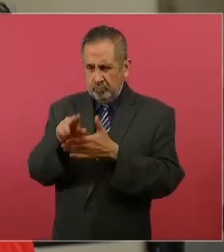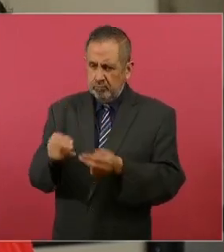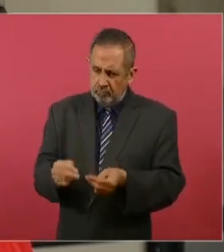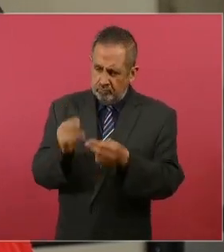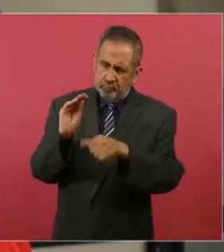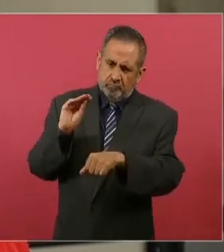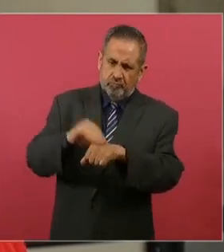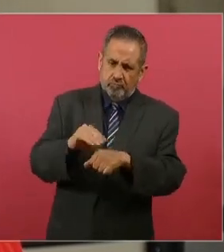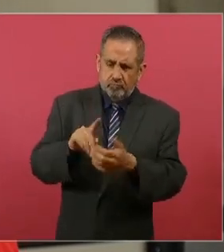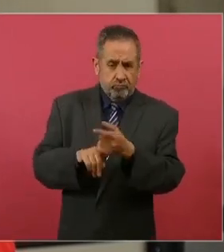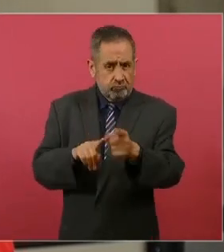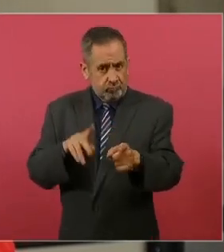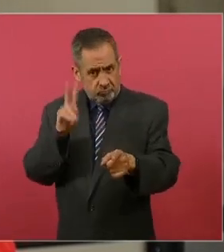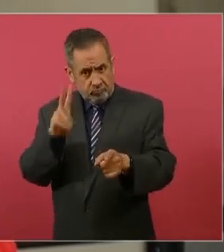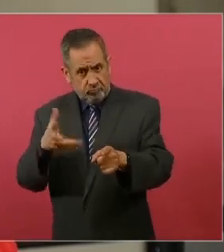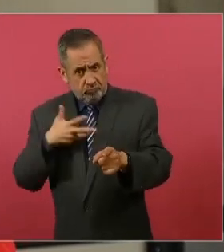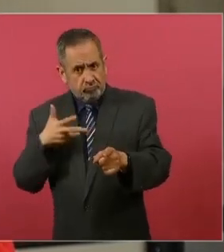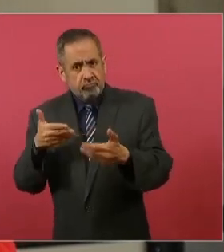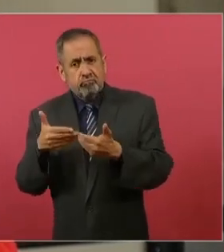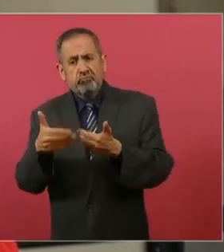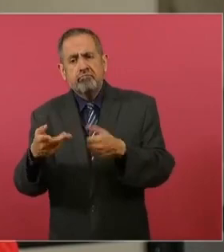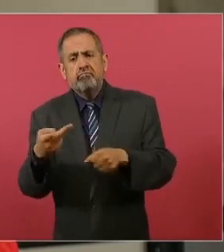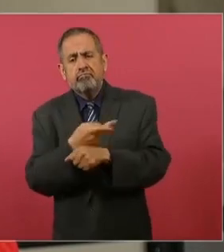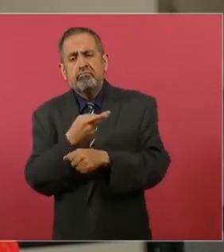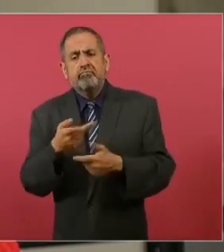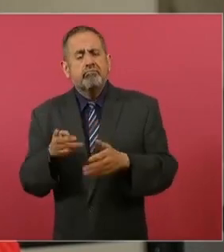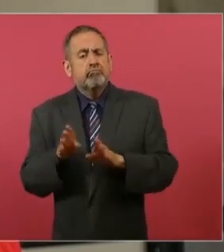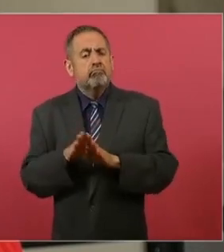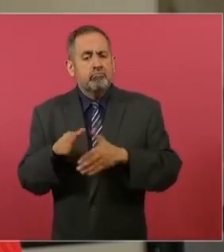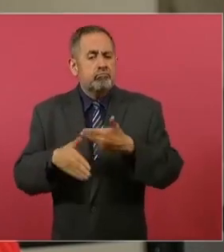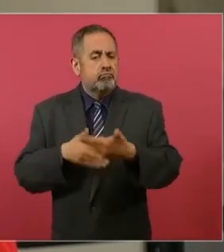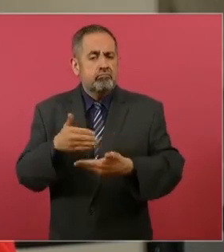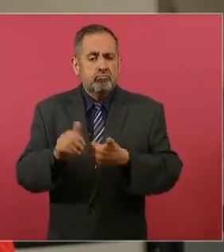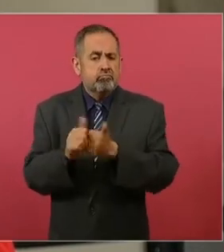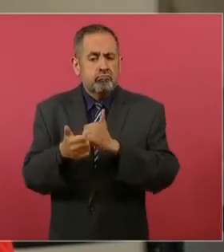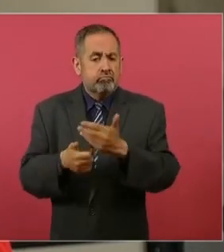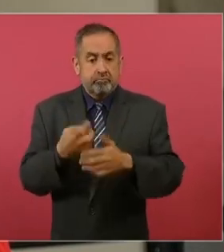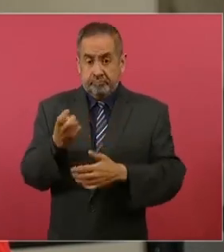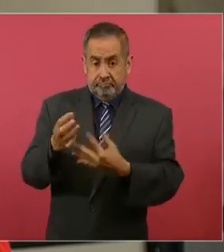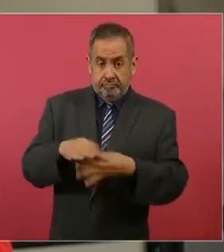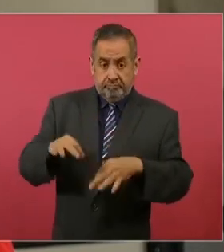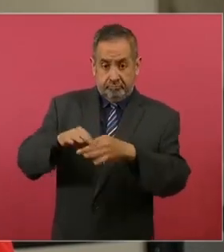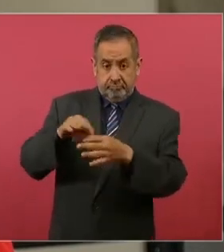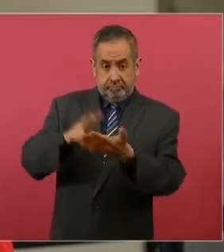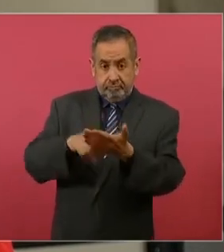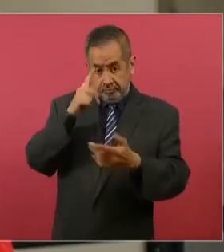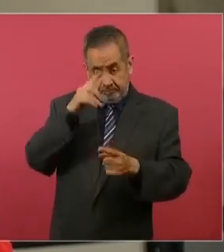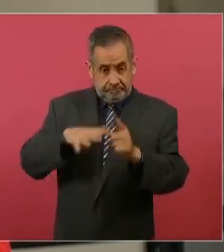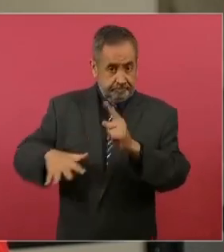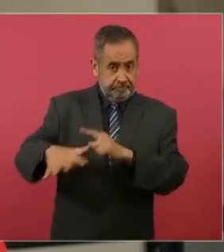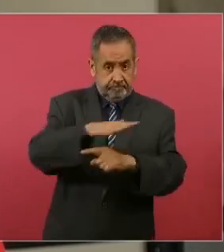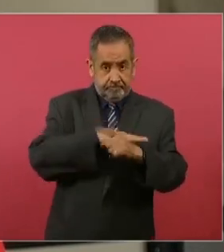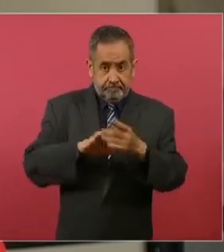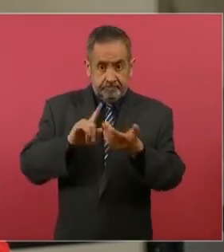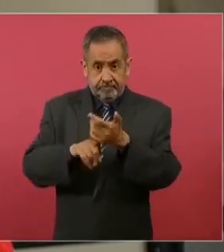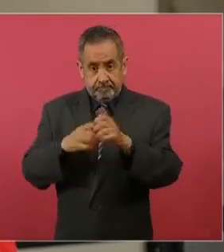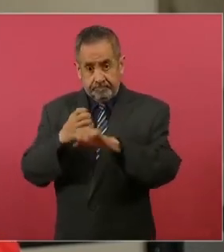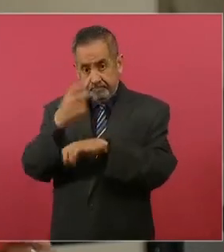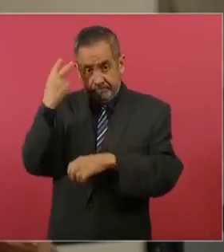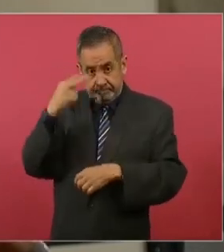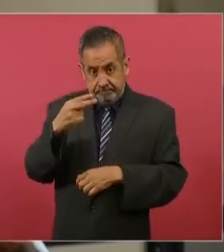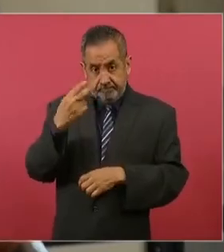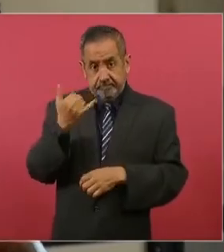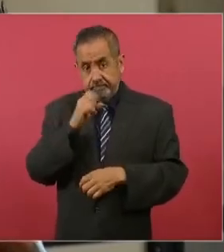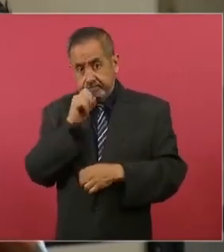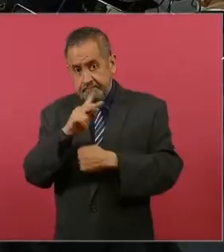podría confirmar qué avance tiene esta obra y la relevancia que tendrá para esta región del estado de Veracruz